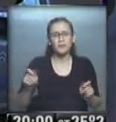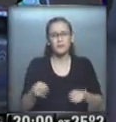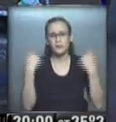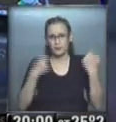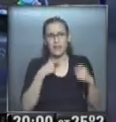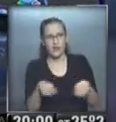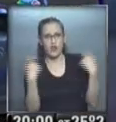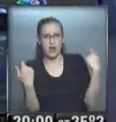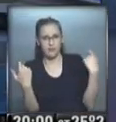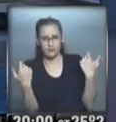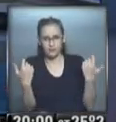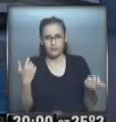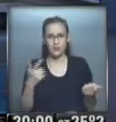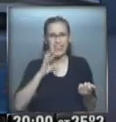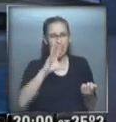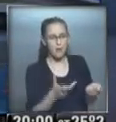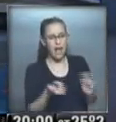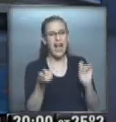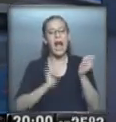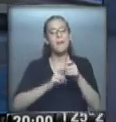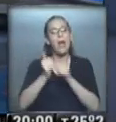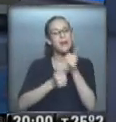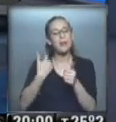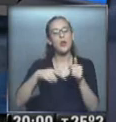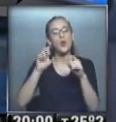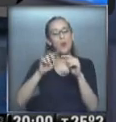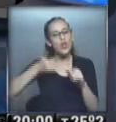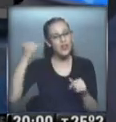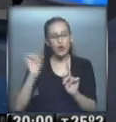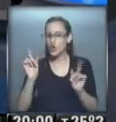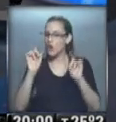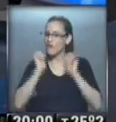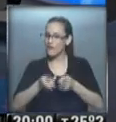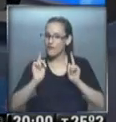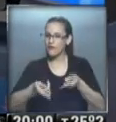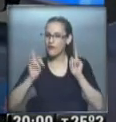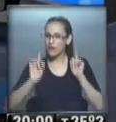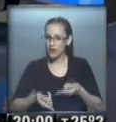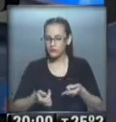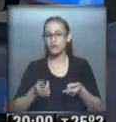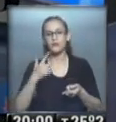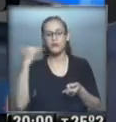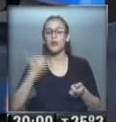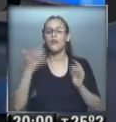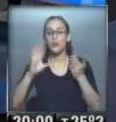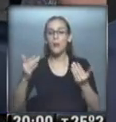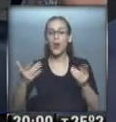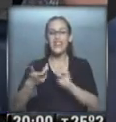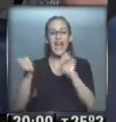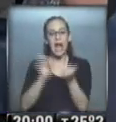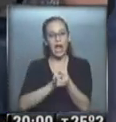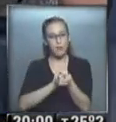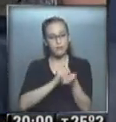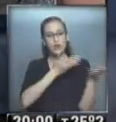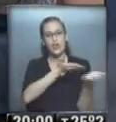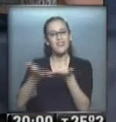red. Cambiar la compañía, pero no el número. La Secretaría de Comunicaciones dispuso modificaciones que agilizan el trámite de cambio prestador del